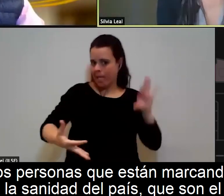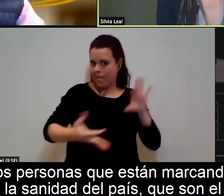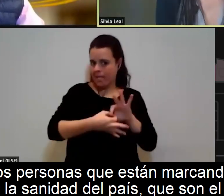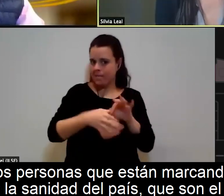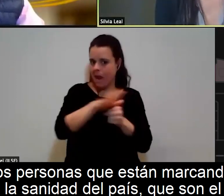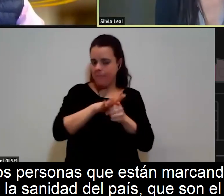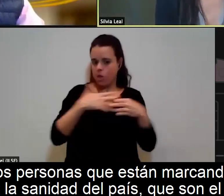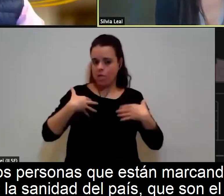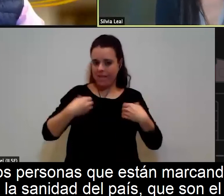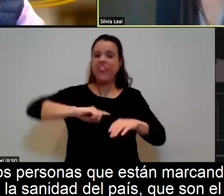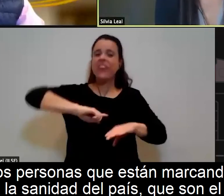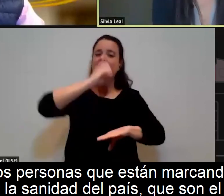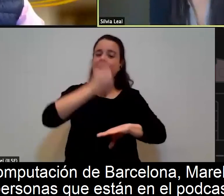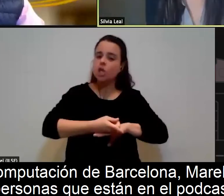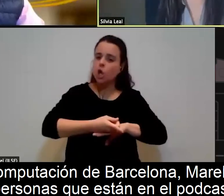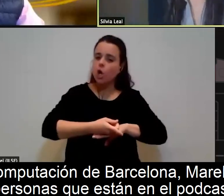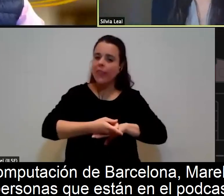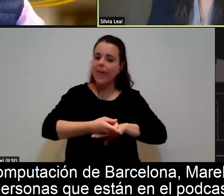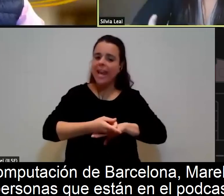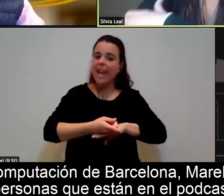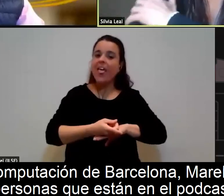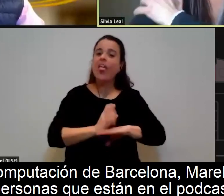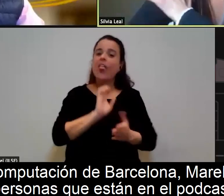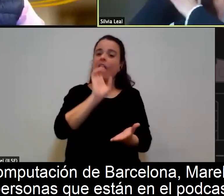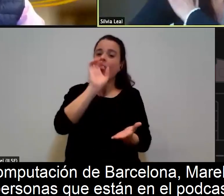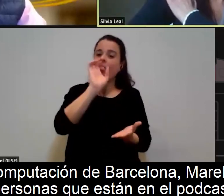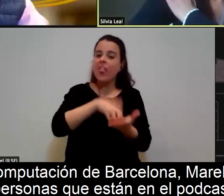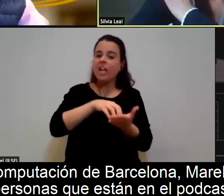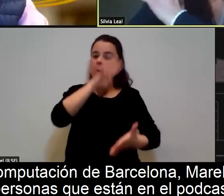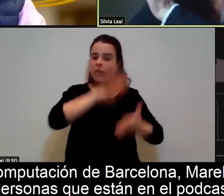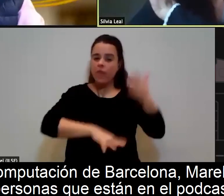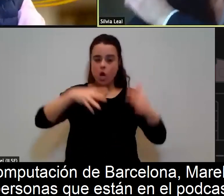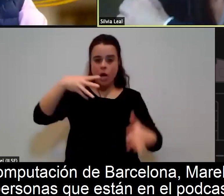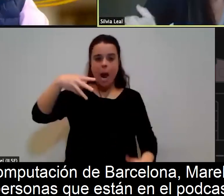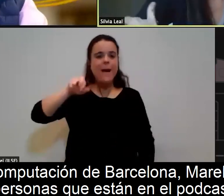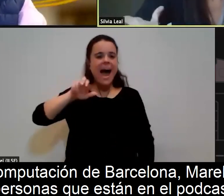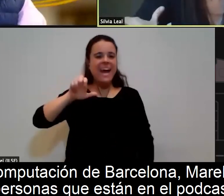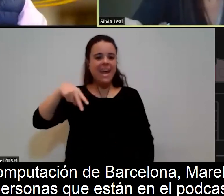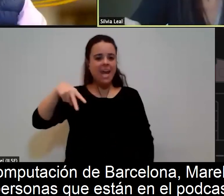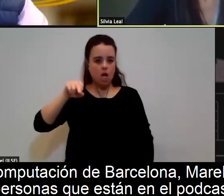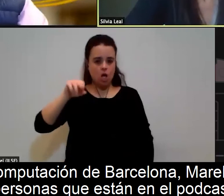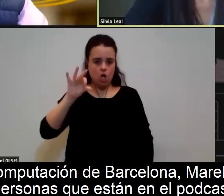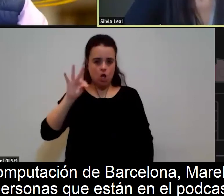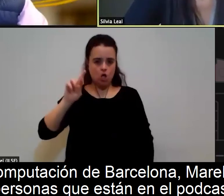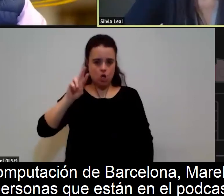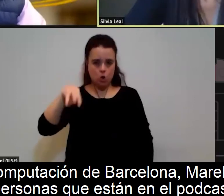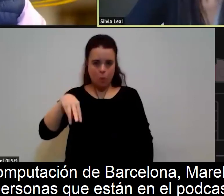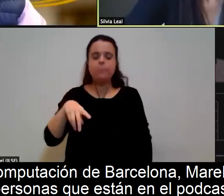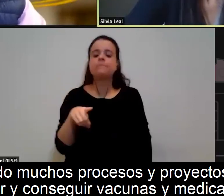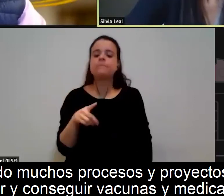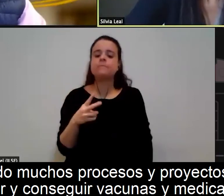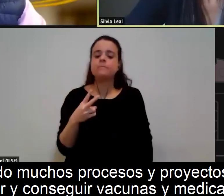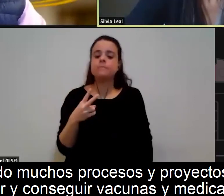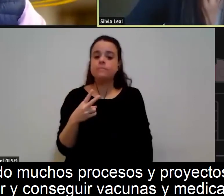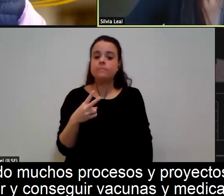el director del Centro de Computación de Barcelona, el Mare Nostrum. Son dos personas que de hecho están en el podcast, y